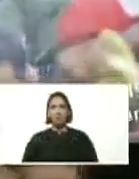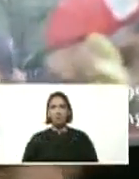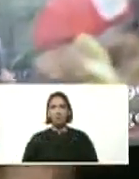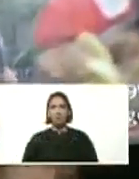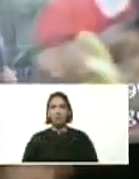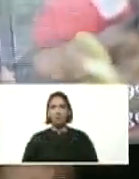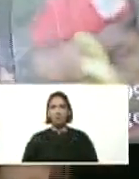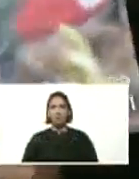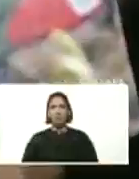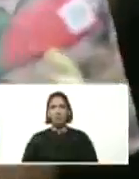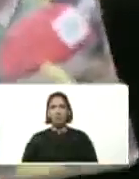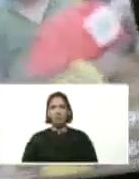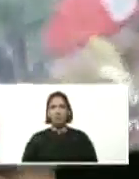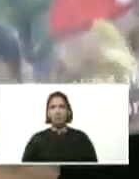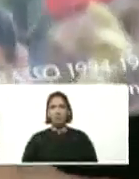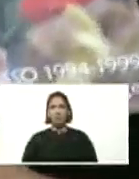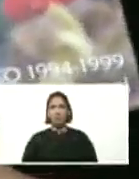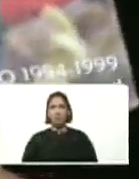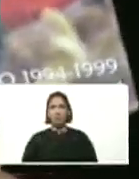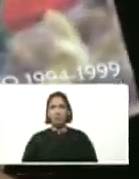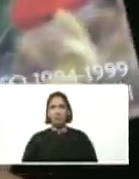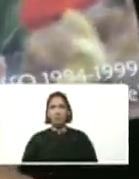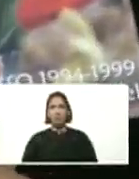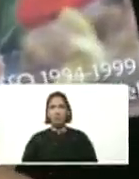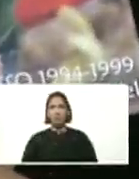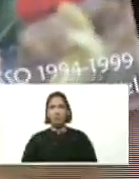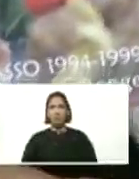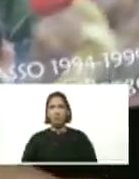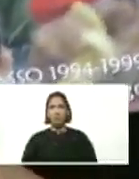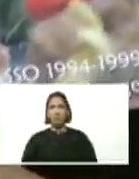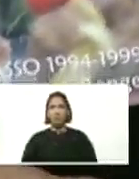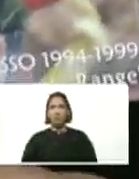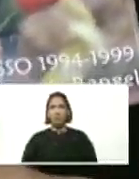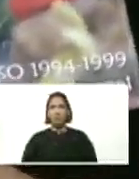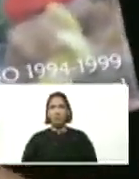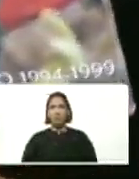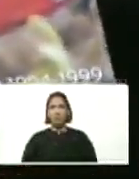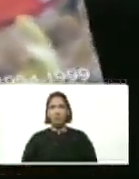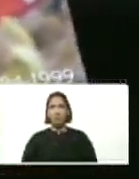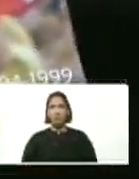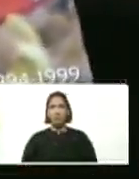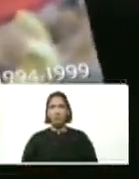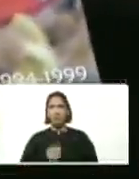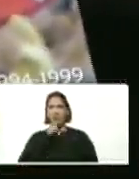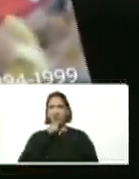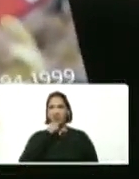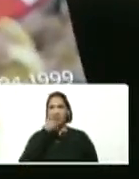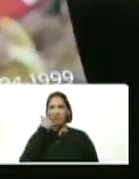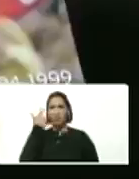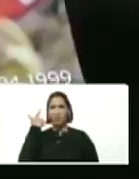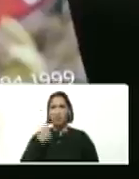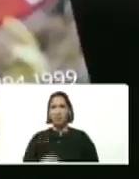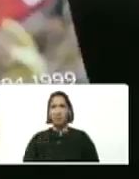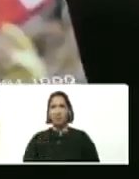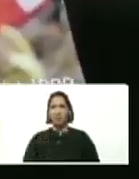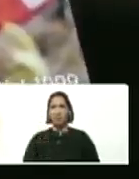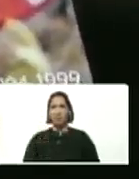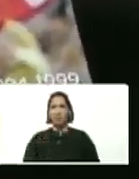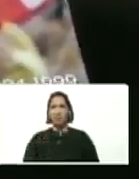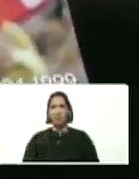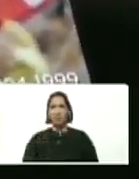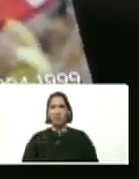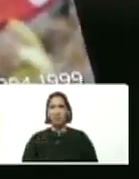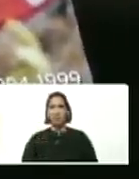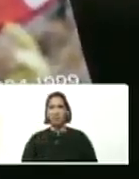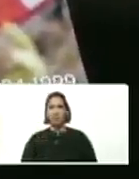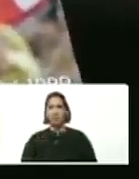Aparece... Ok, déjame acercar más aquí. ¿Quién es este? Ese es